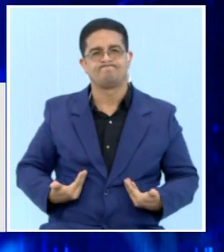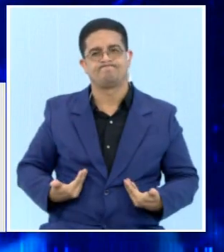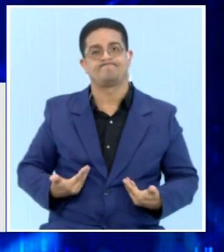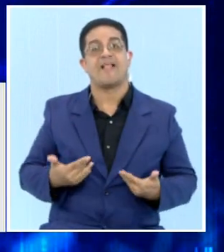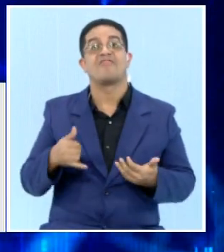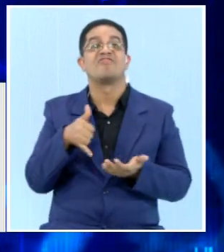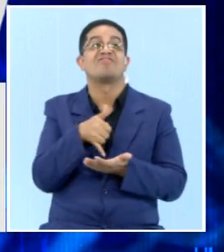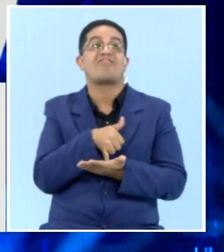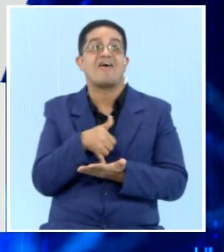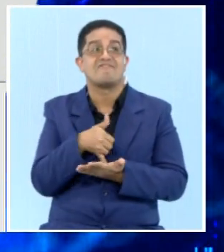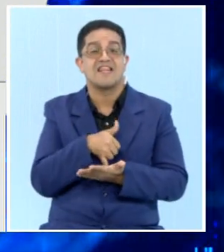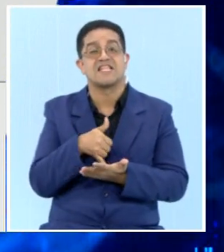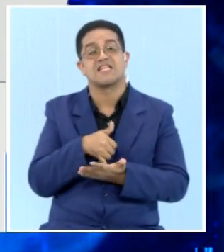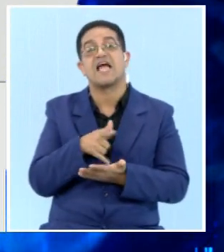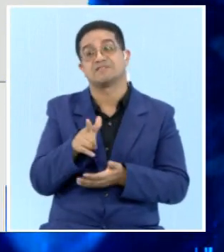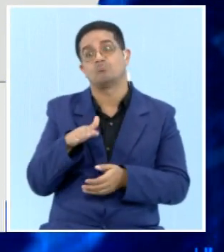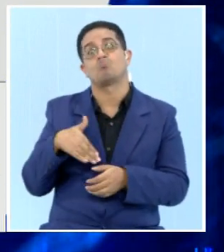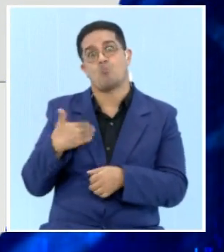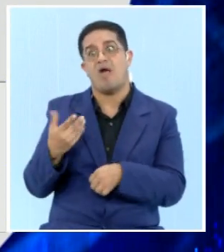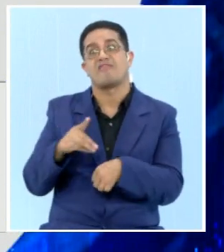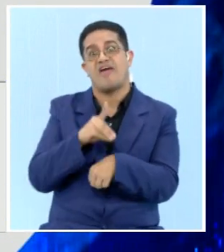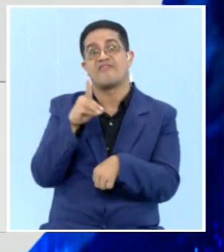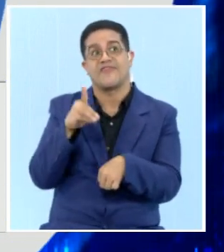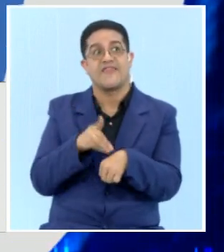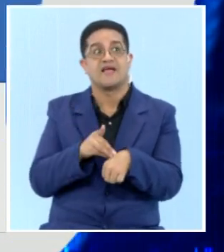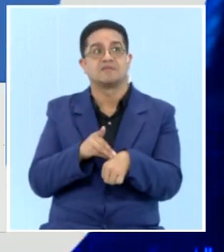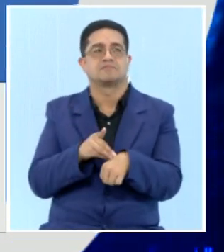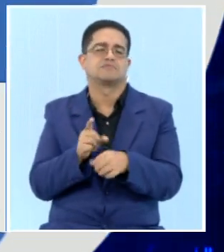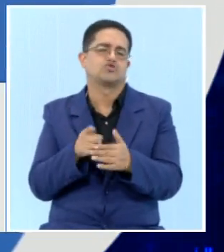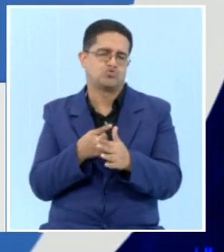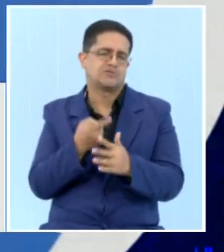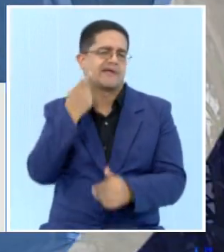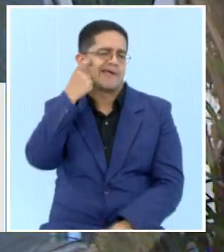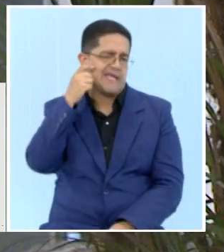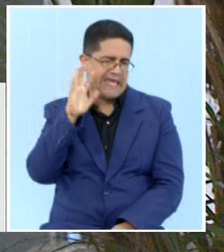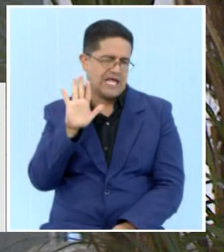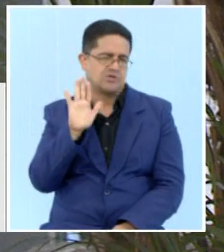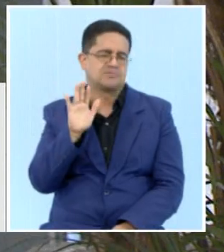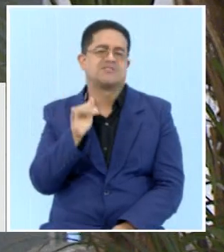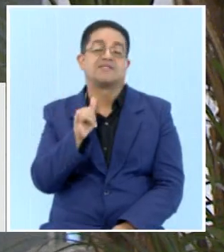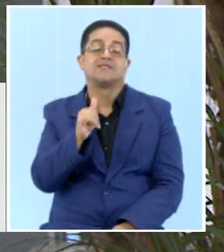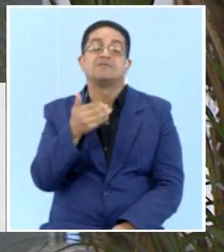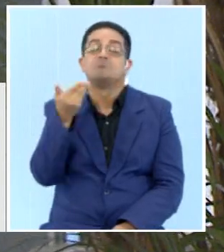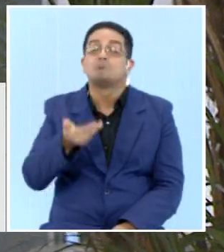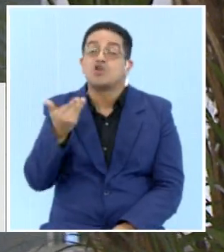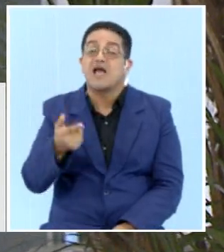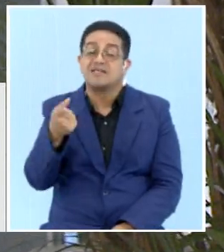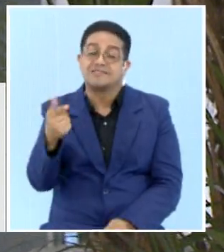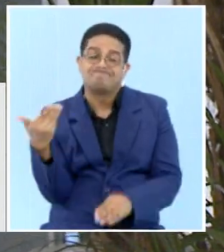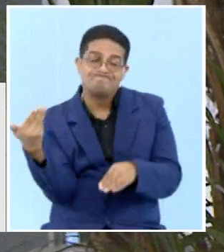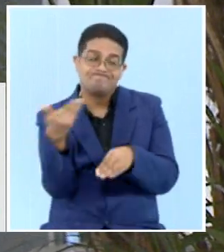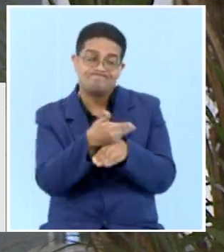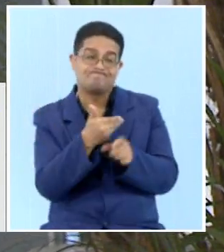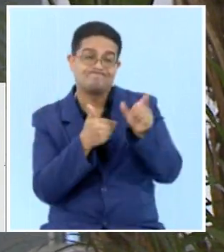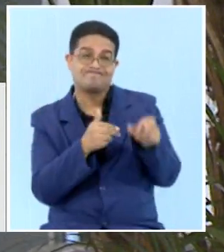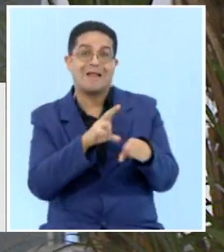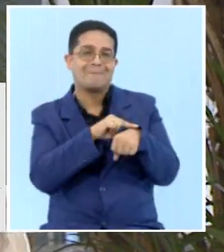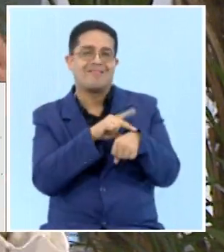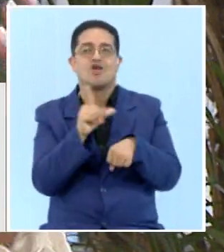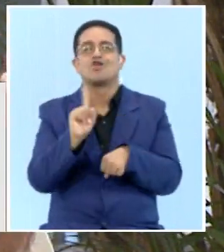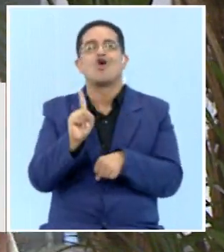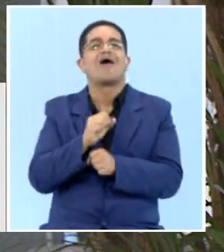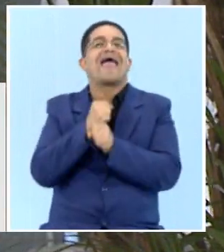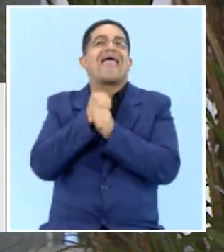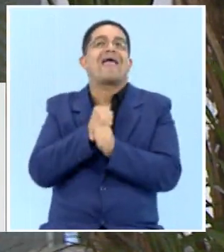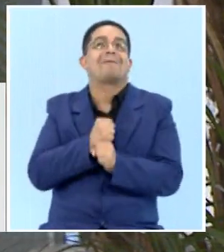debilidad, y puede ser dengue. Entonces, yo creo que es muy importante aquí la consulta precoz con el médico, no esperar a tener una fiebre de